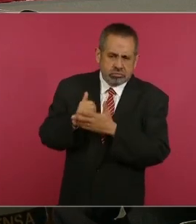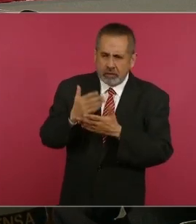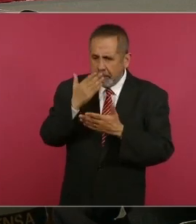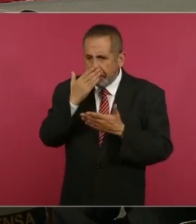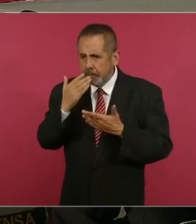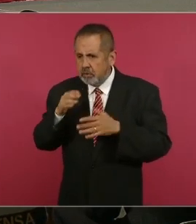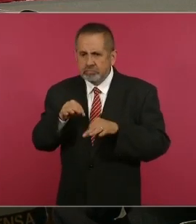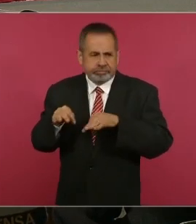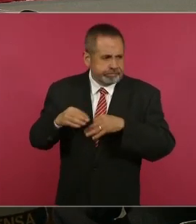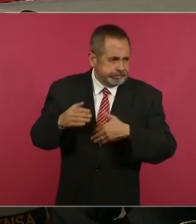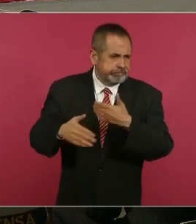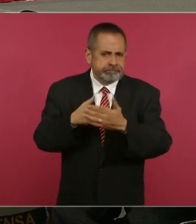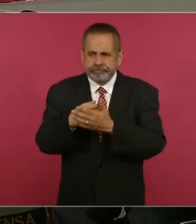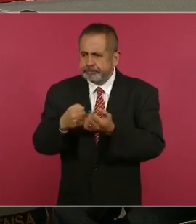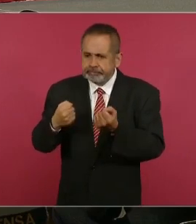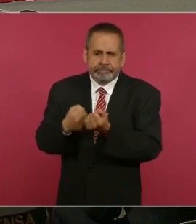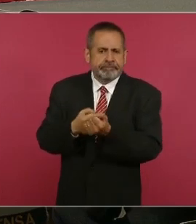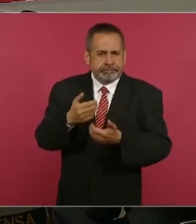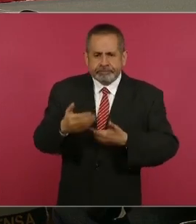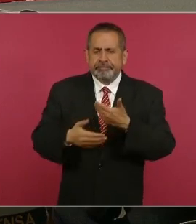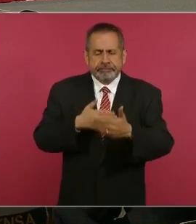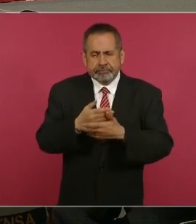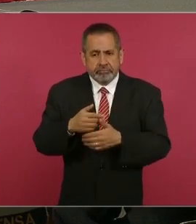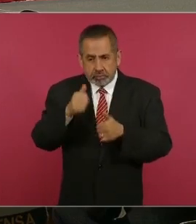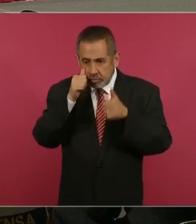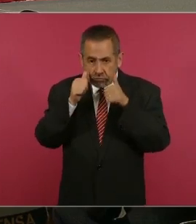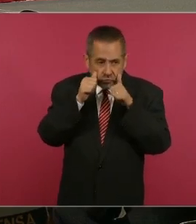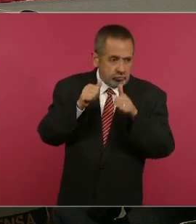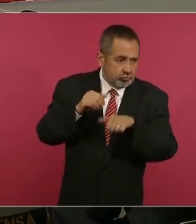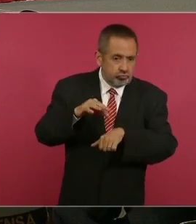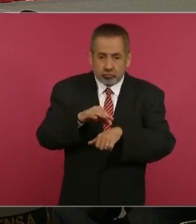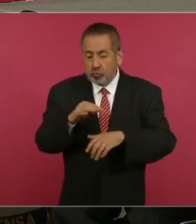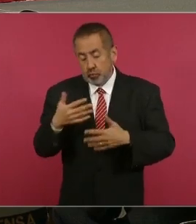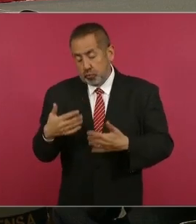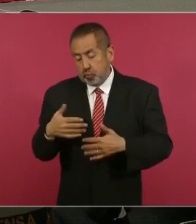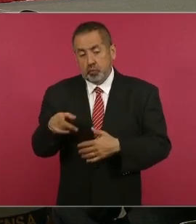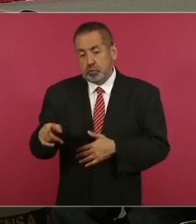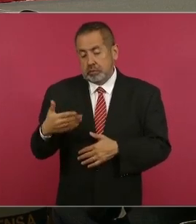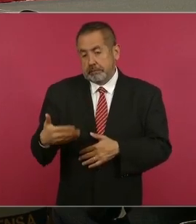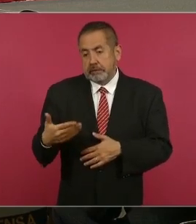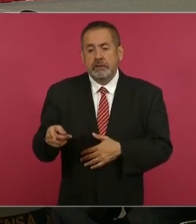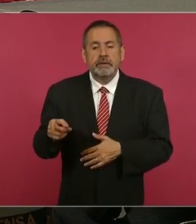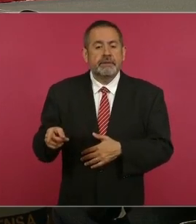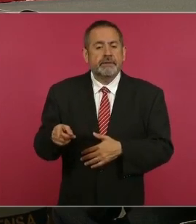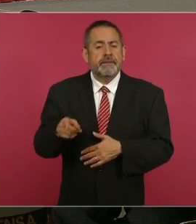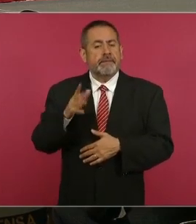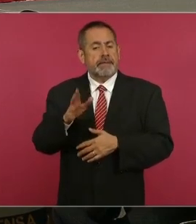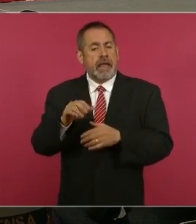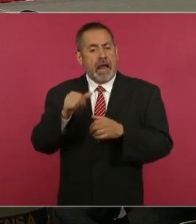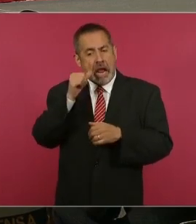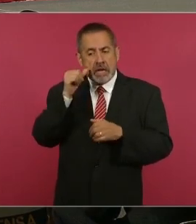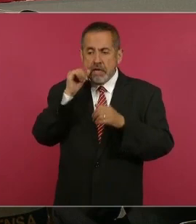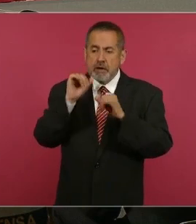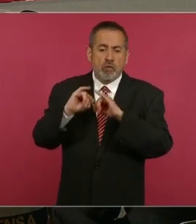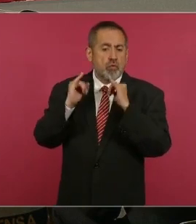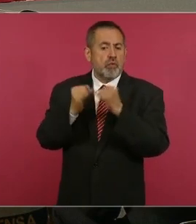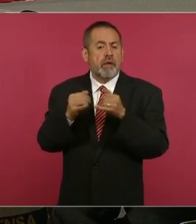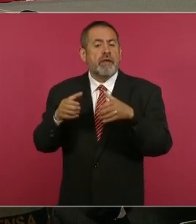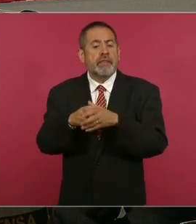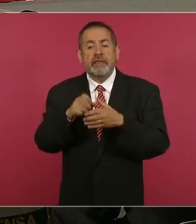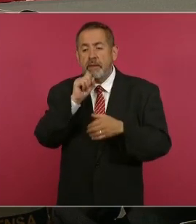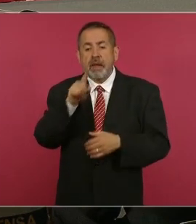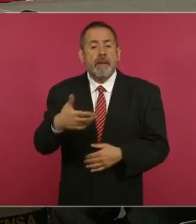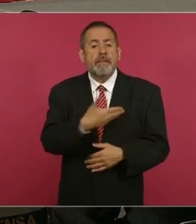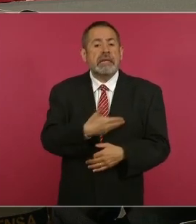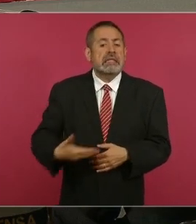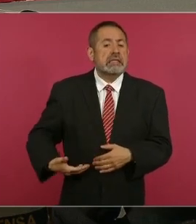todo el apoyo, respaldo, ha estado al pie del cañón en todo momento. Tuvimos una reunión con el presidente de la